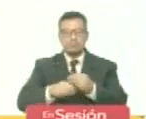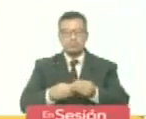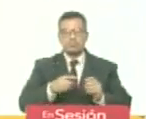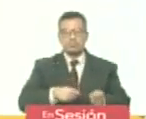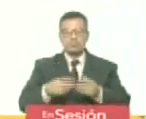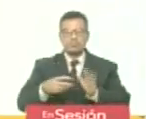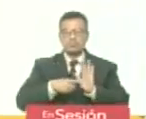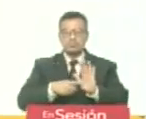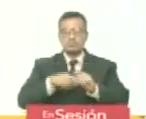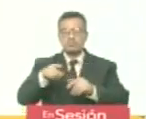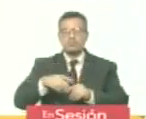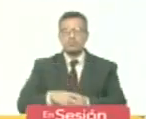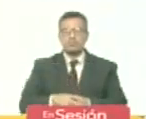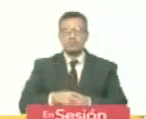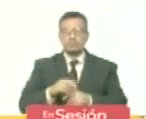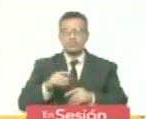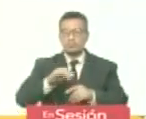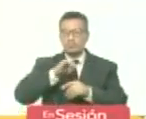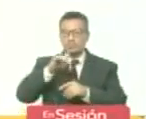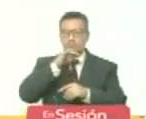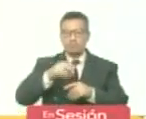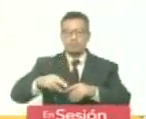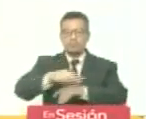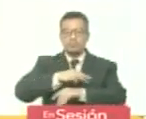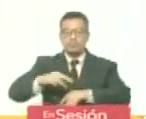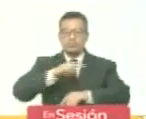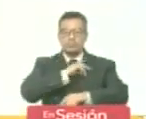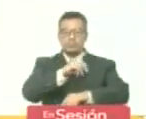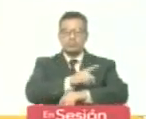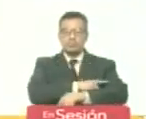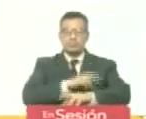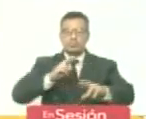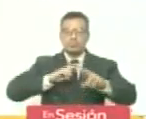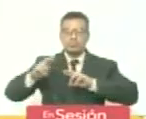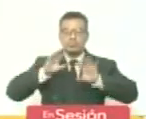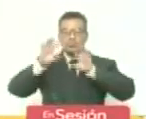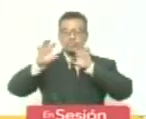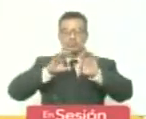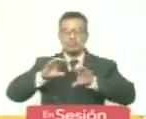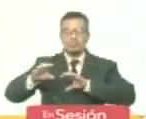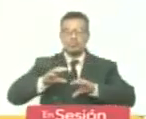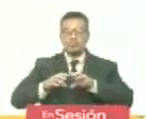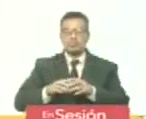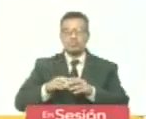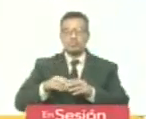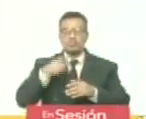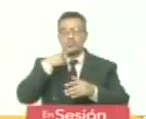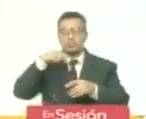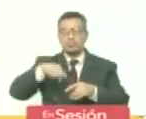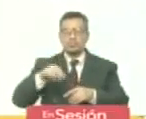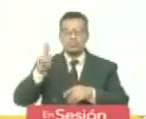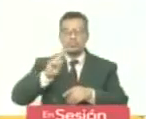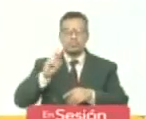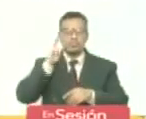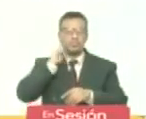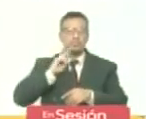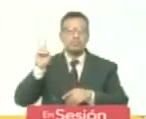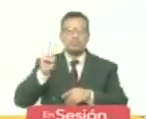su publicación y notificar al ministro del Poder Popular para Relaciones Exteriores de la República